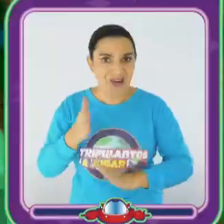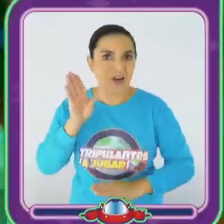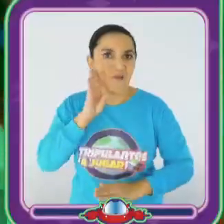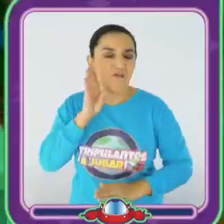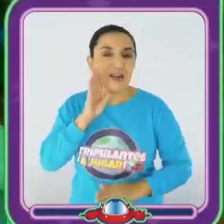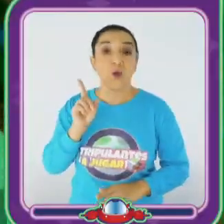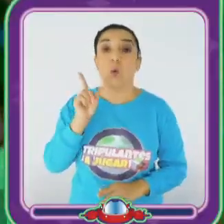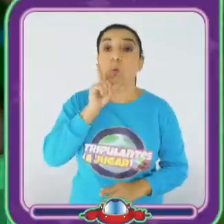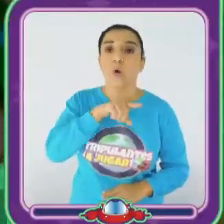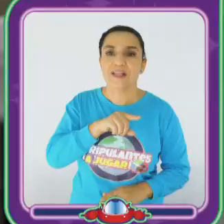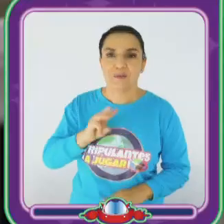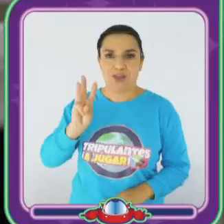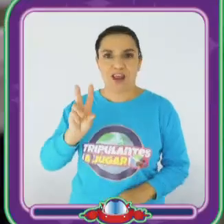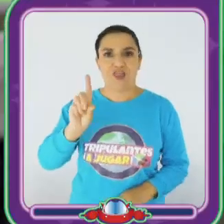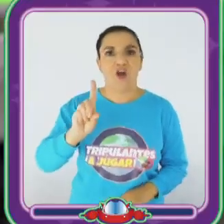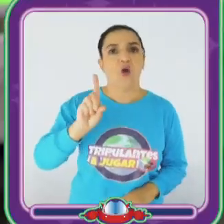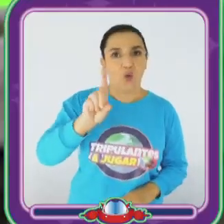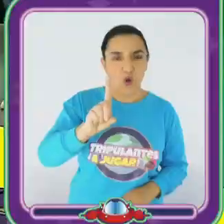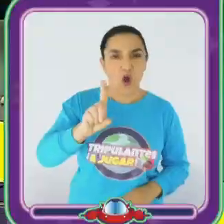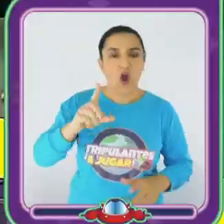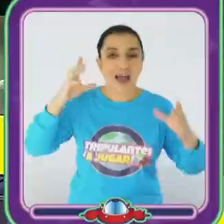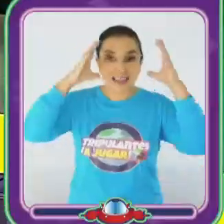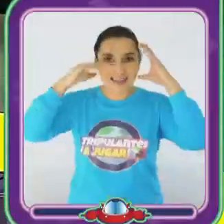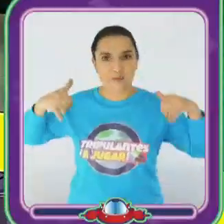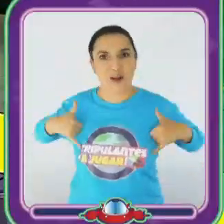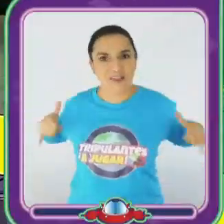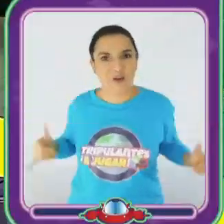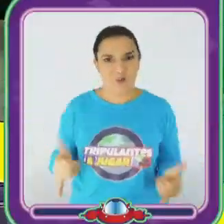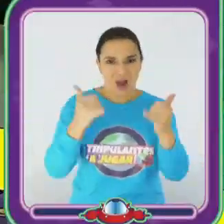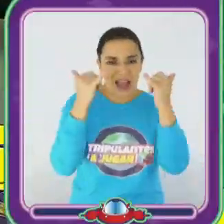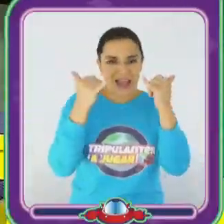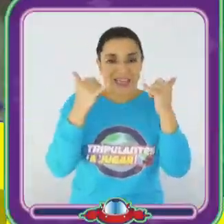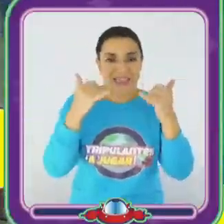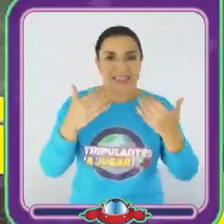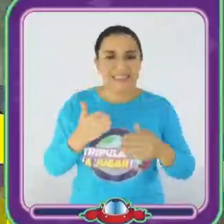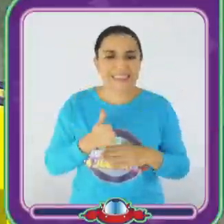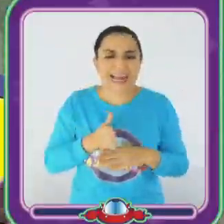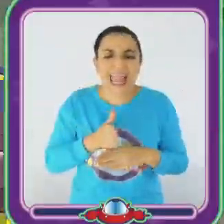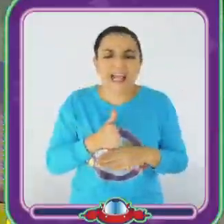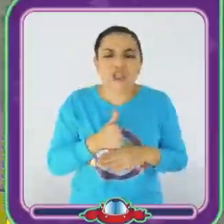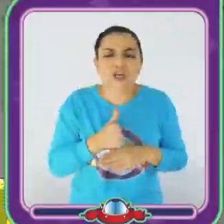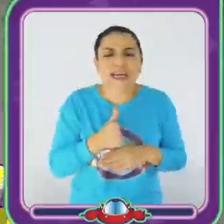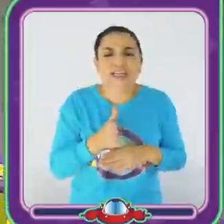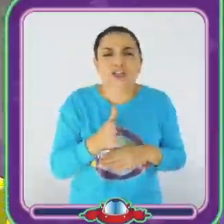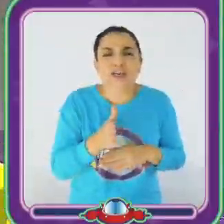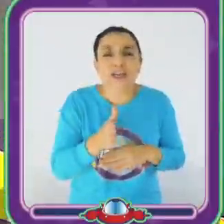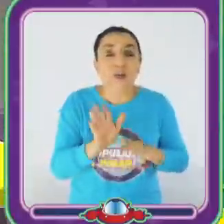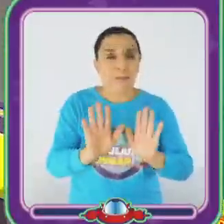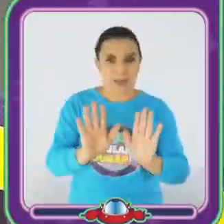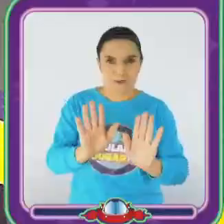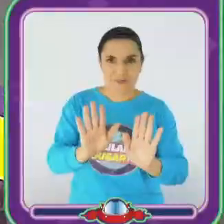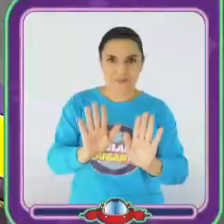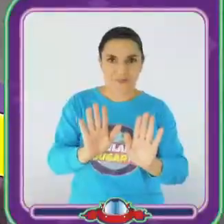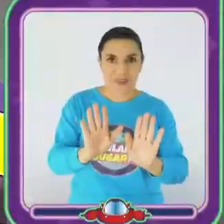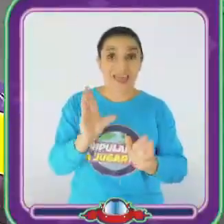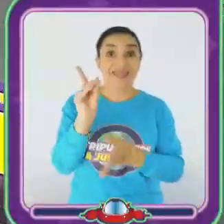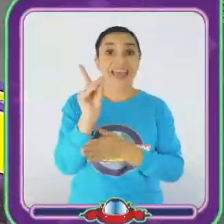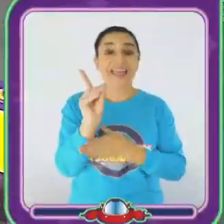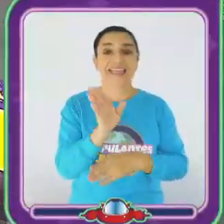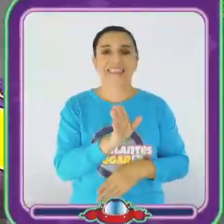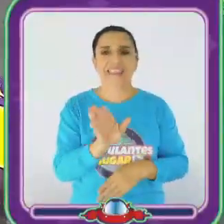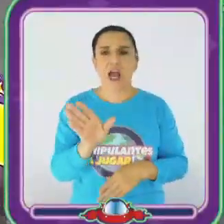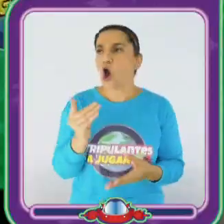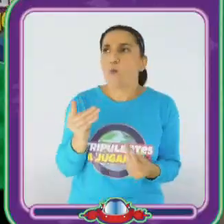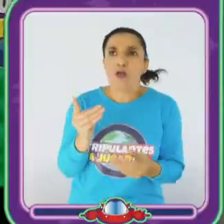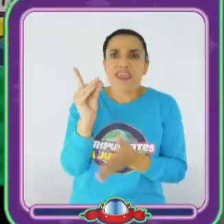Belén! ¡Último tripulante! ¡Tres, dos, uno! ¡Tripulantes, a jugar! ¡Recto, recto, recto! ¡Para!